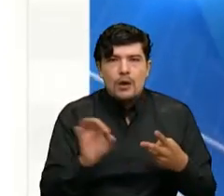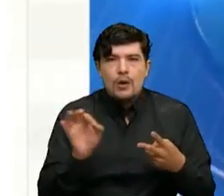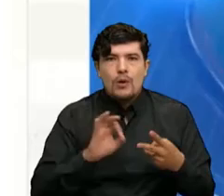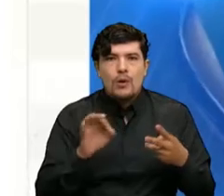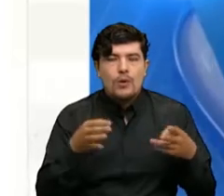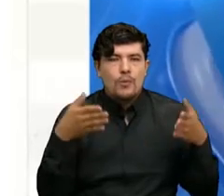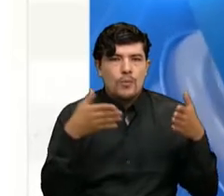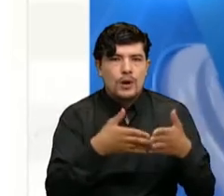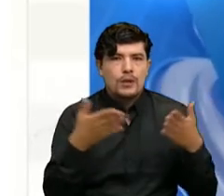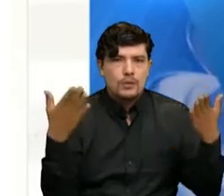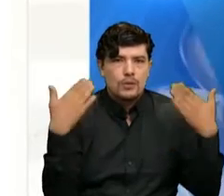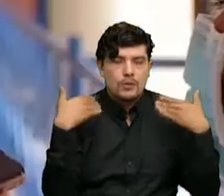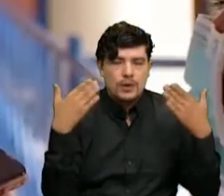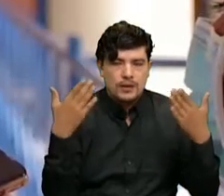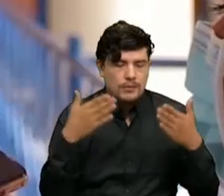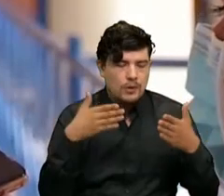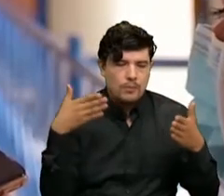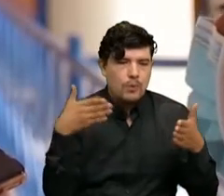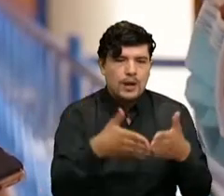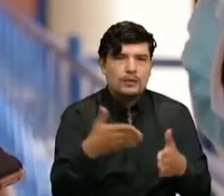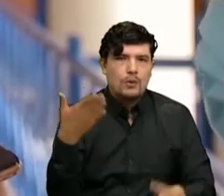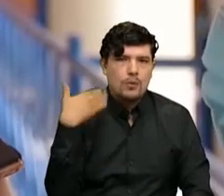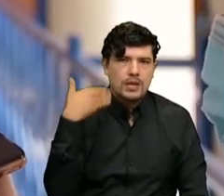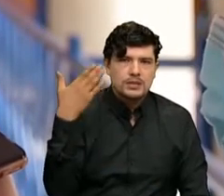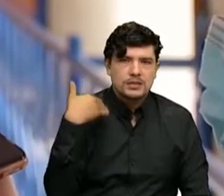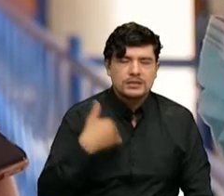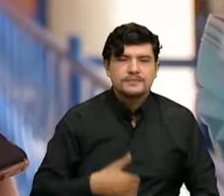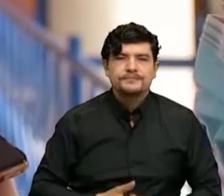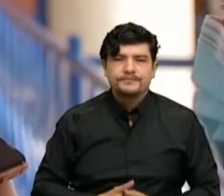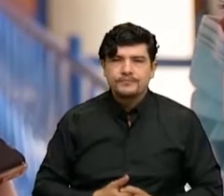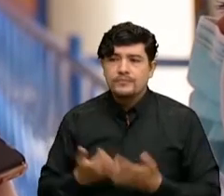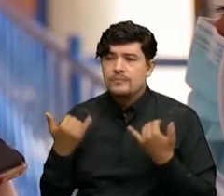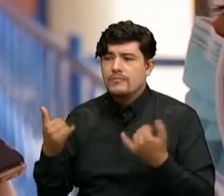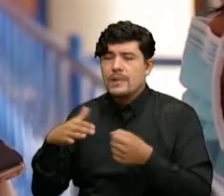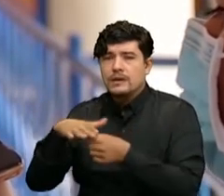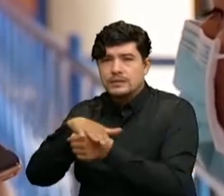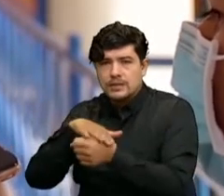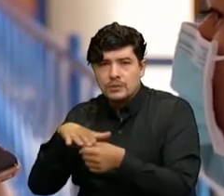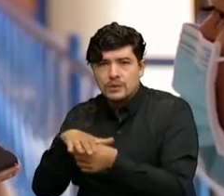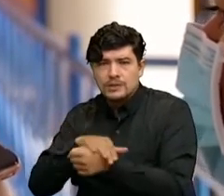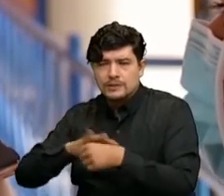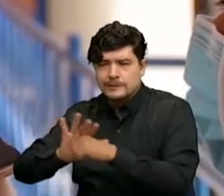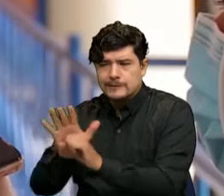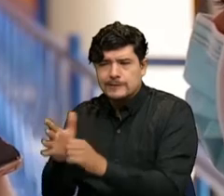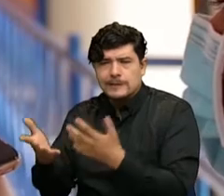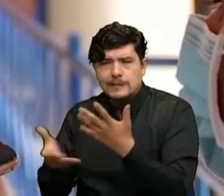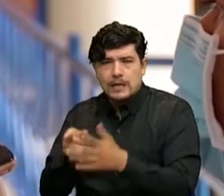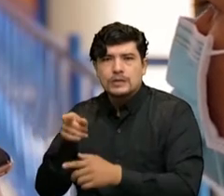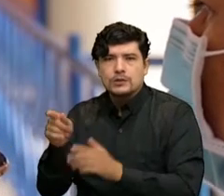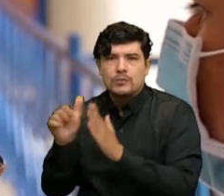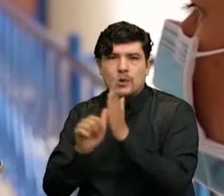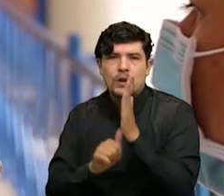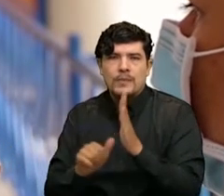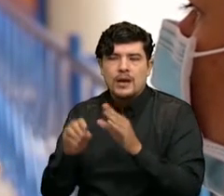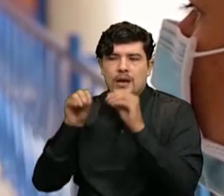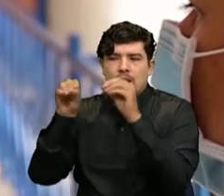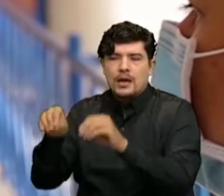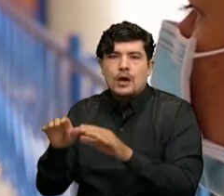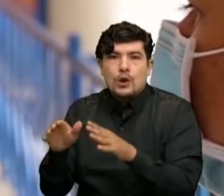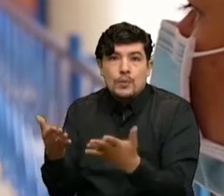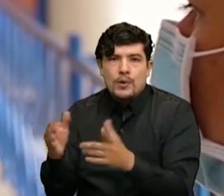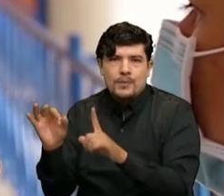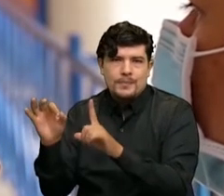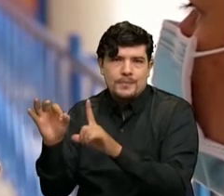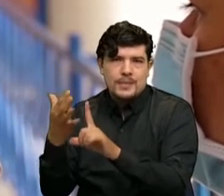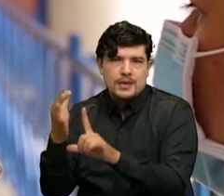Son programas presenciales, pero dada la situación de pandemia que estamos viviendo, se van a desarrollar de manera